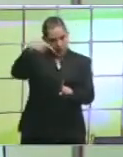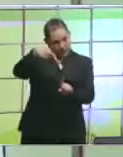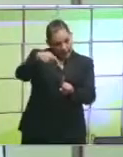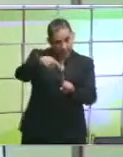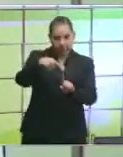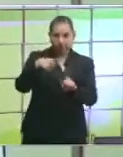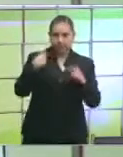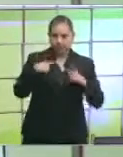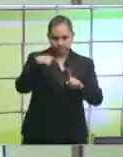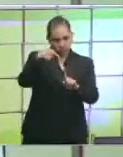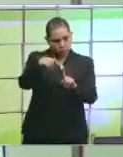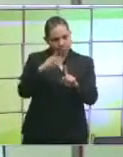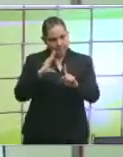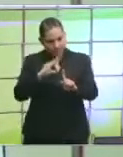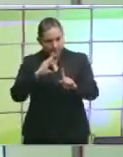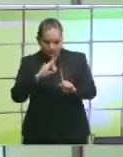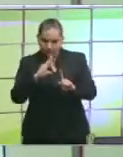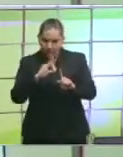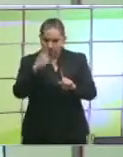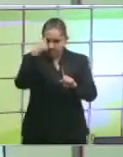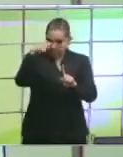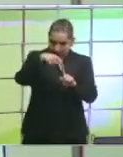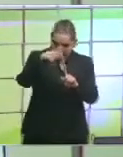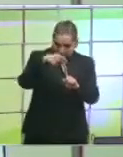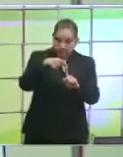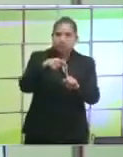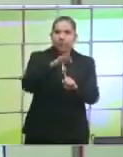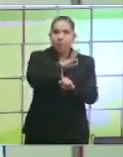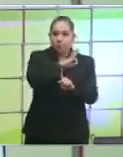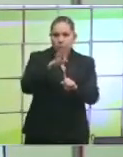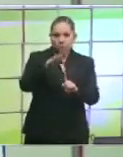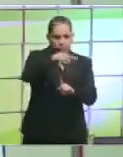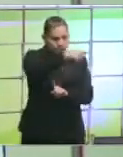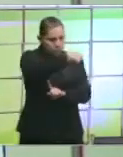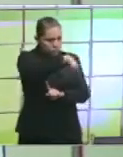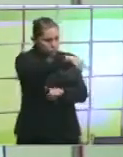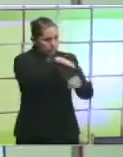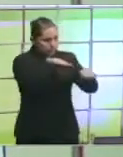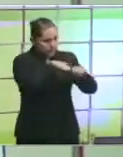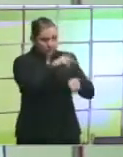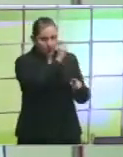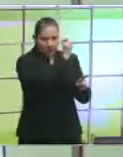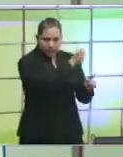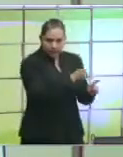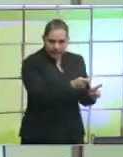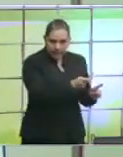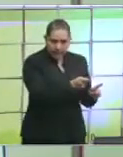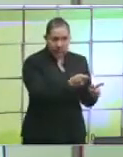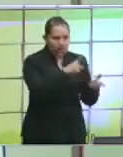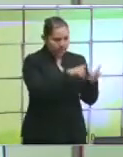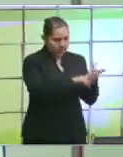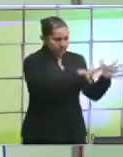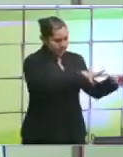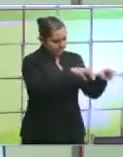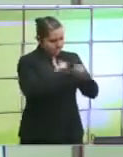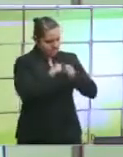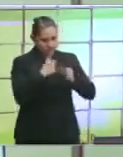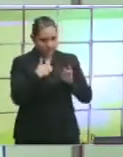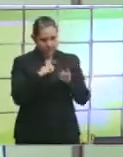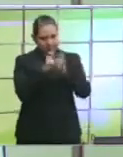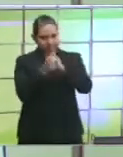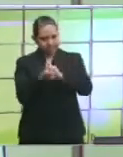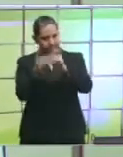mantenemos esa fuente para que sea capaz de traducir lo que nosotros estamos queriendo decir en sainte es este me parece un asunto muy importante